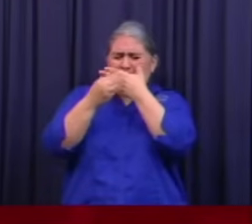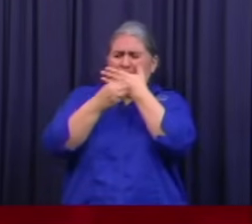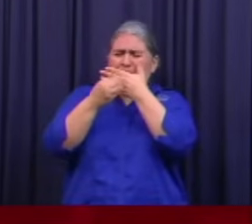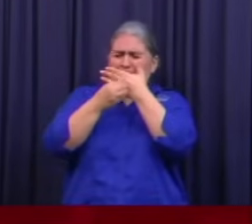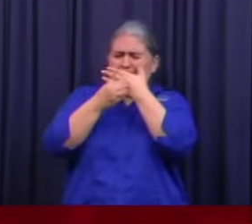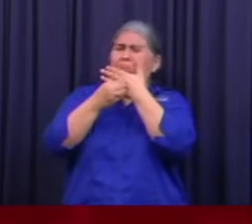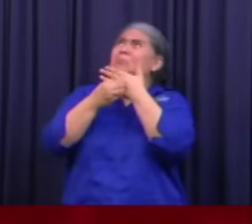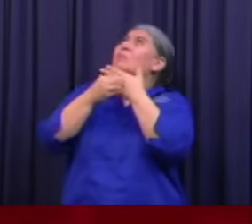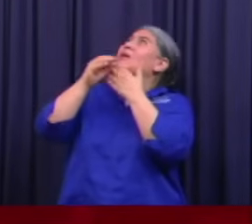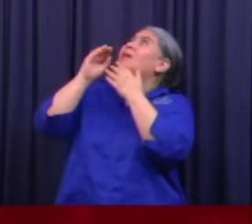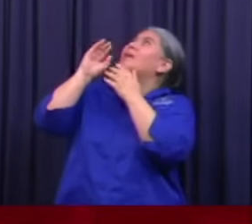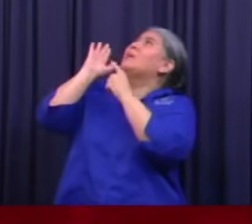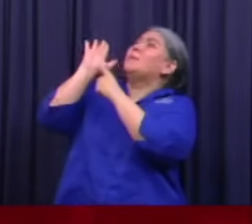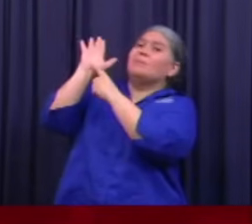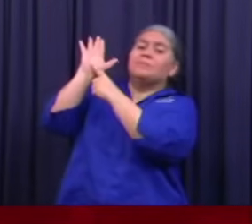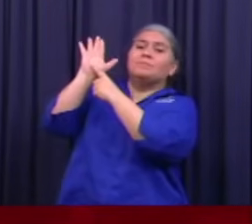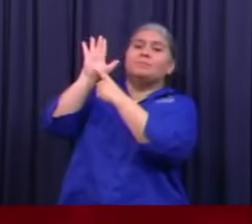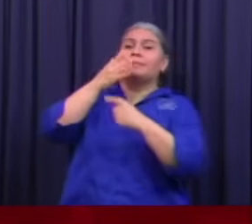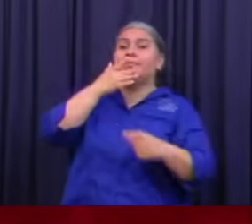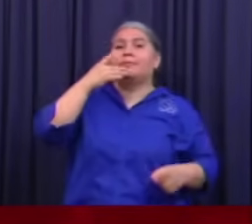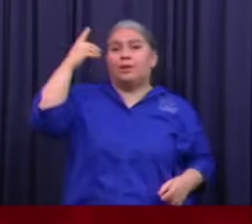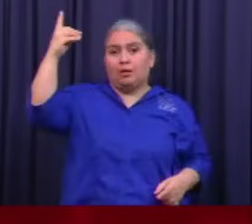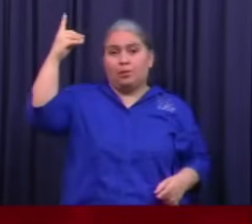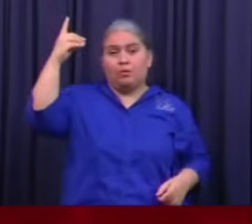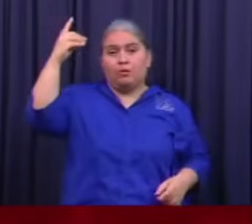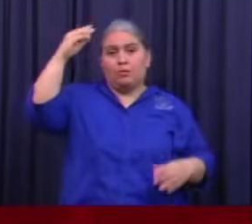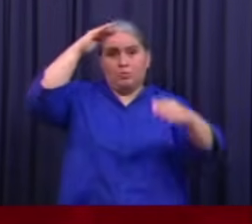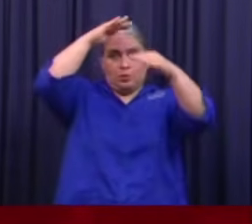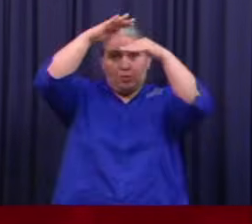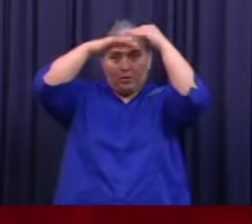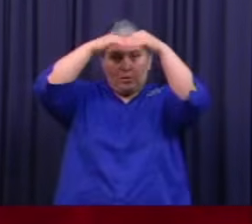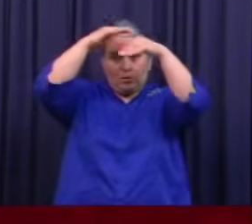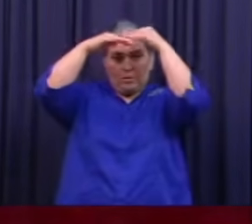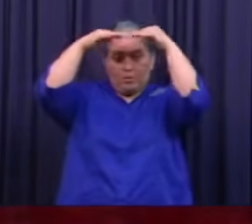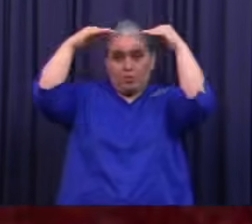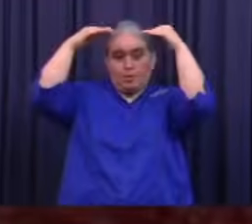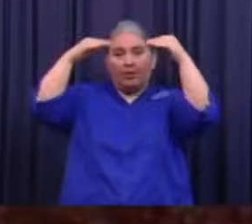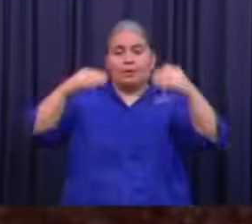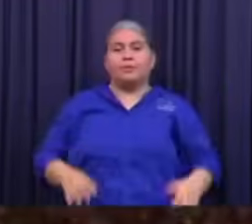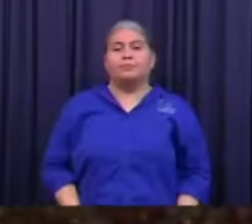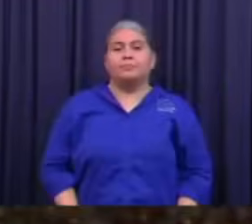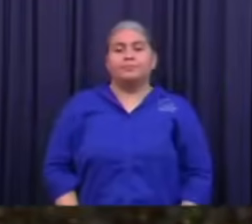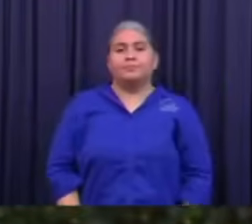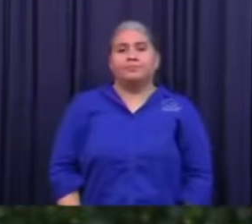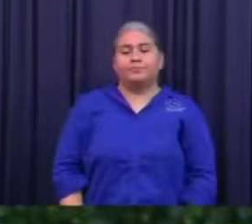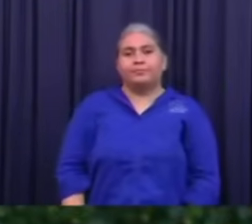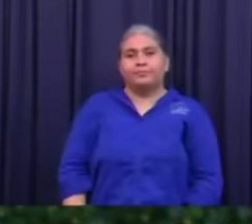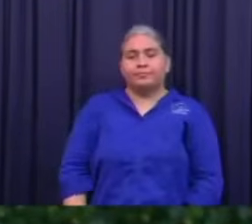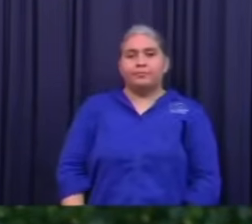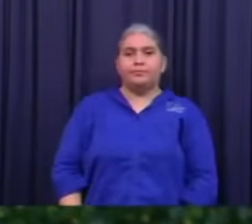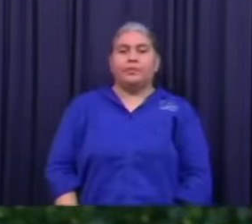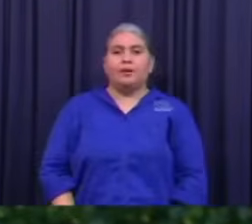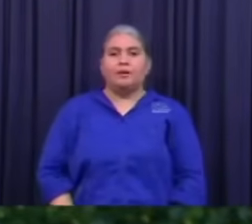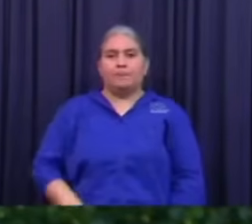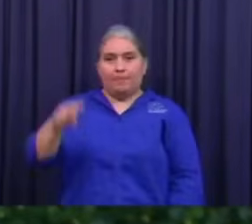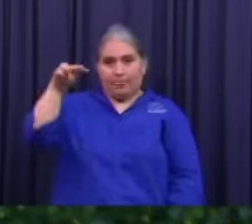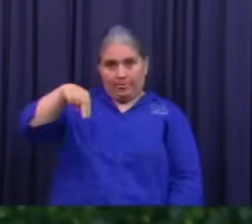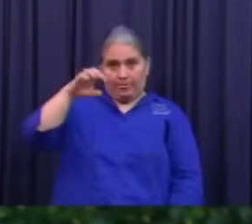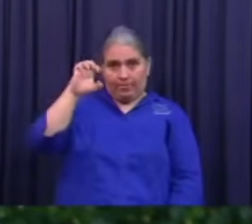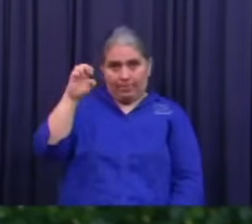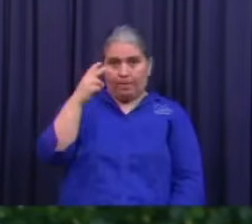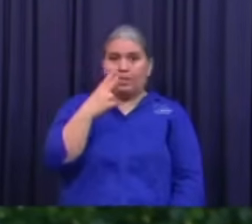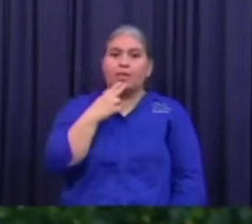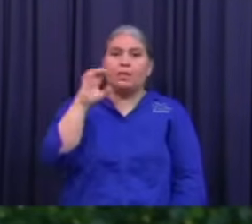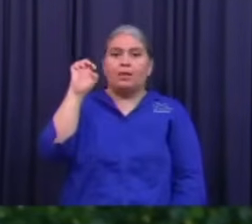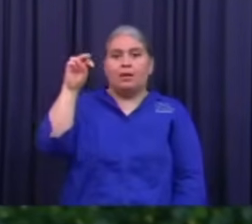paremos aquí un ratito cuando él se percató de la destrucción que había